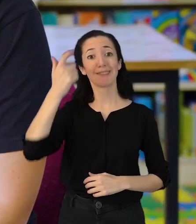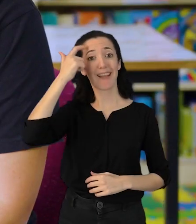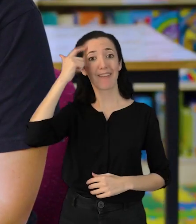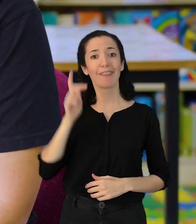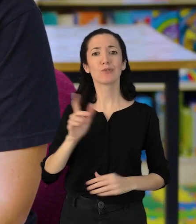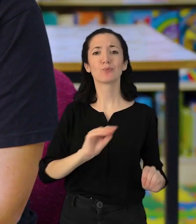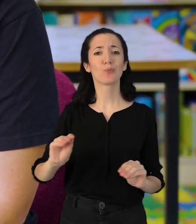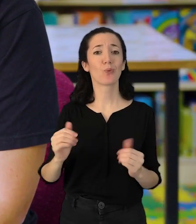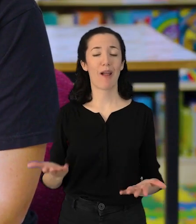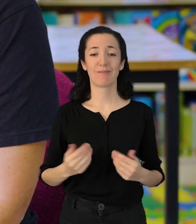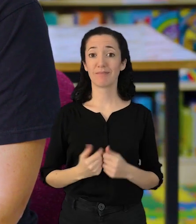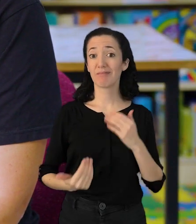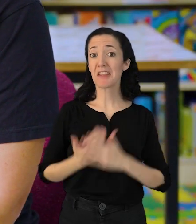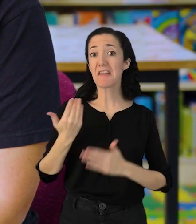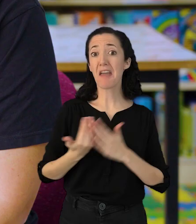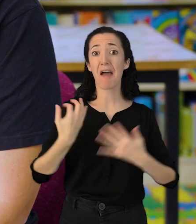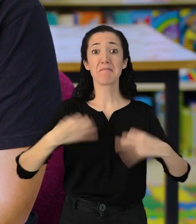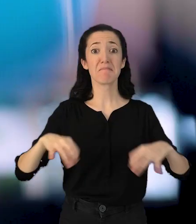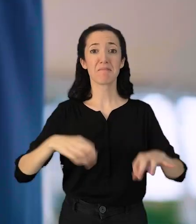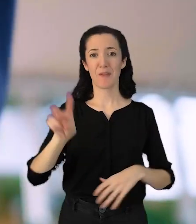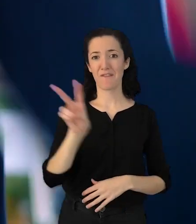Cualquier día es bueno para aprender.